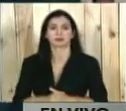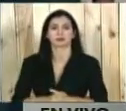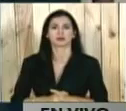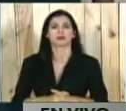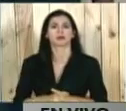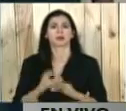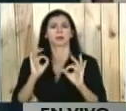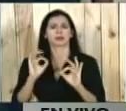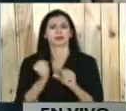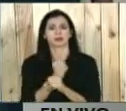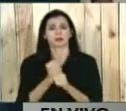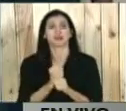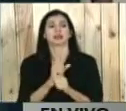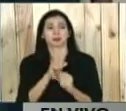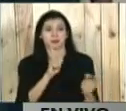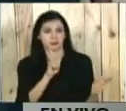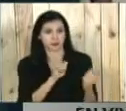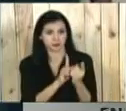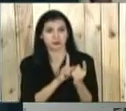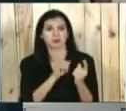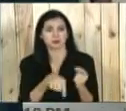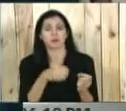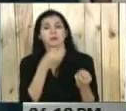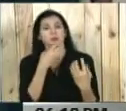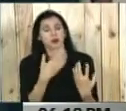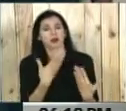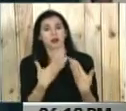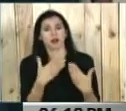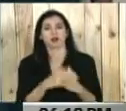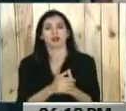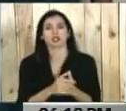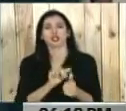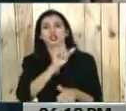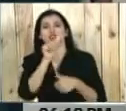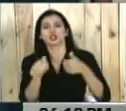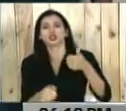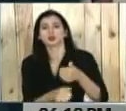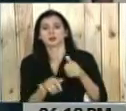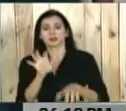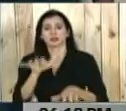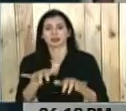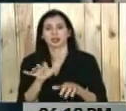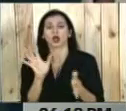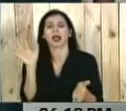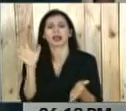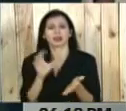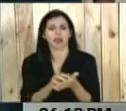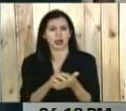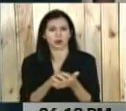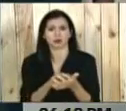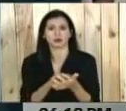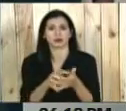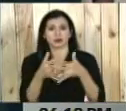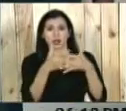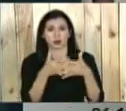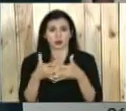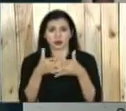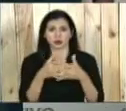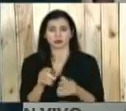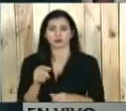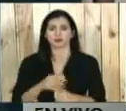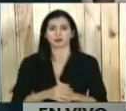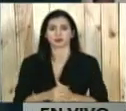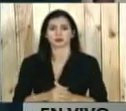Igualmente he tenido una buena conversación con el subsecretario de Estado de los Estados Unidos de